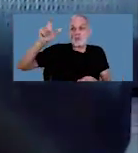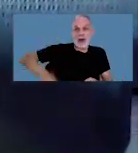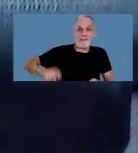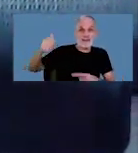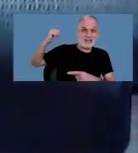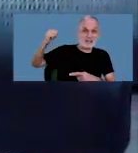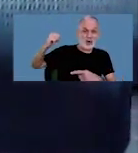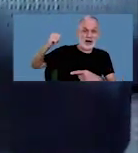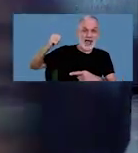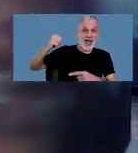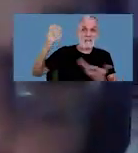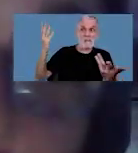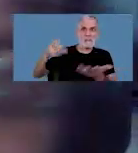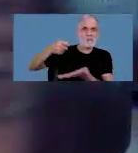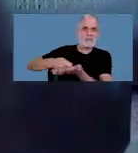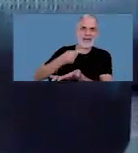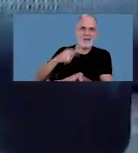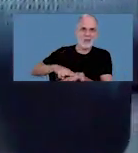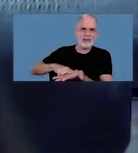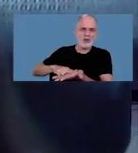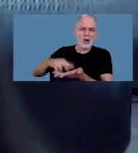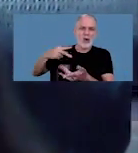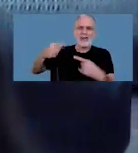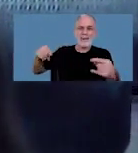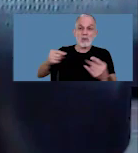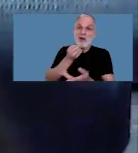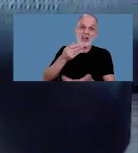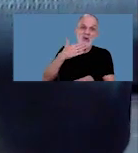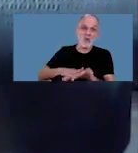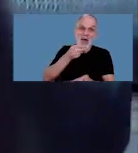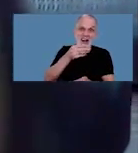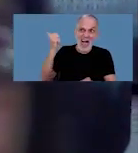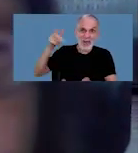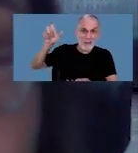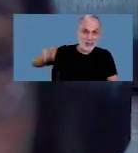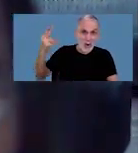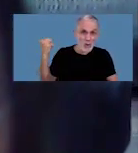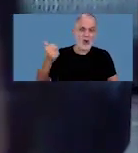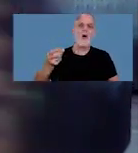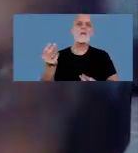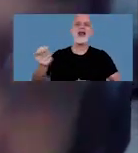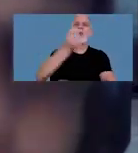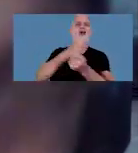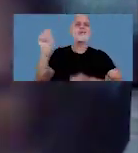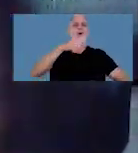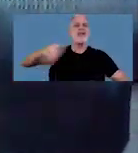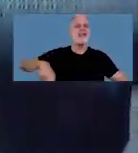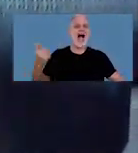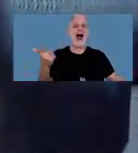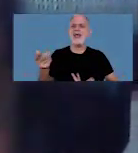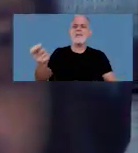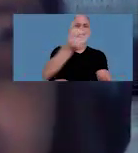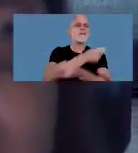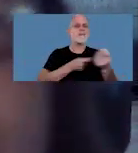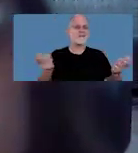no era sujeto de bienes personales, que no presentaba declaración jurada, al valor de mercado, al valor en plaza, te dice la